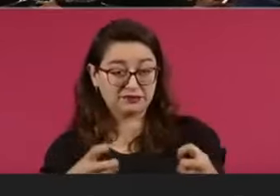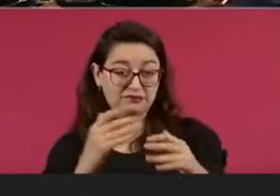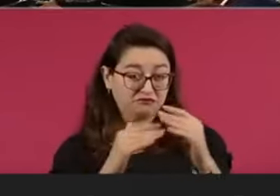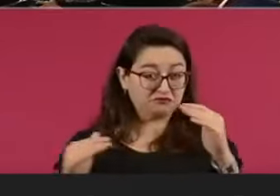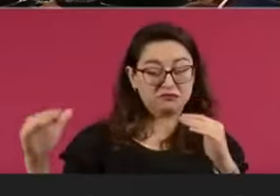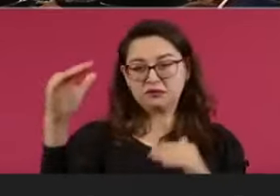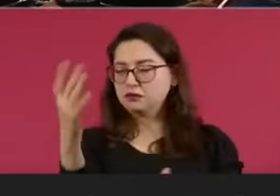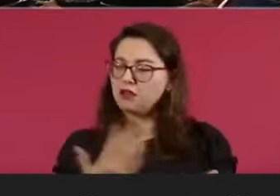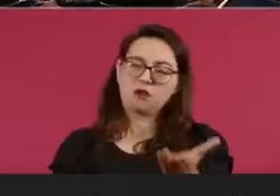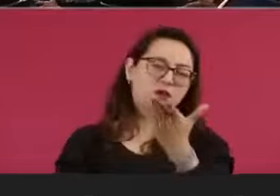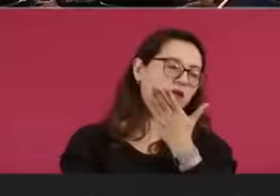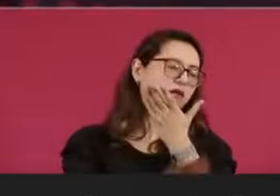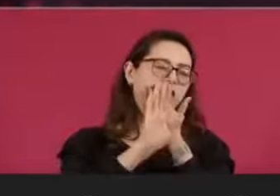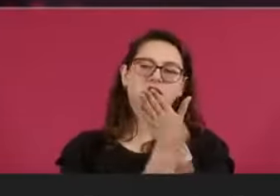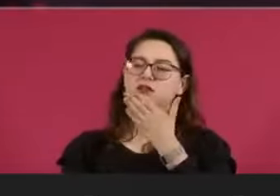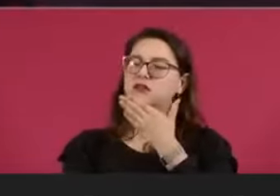magistrados, ministros. Ahí tenemos casos